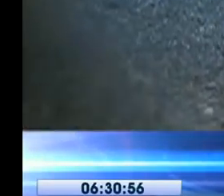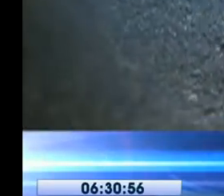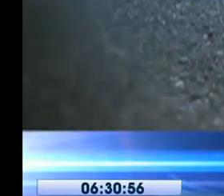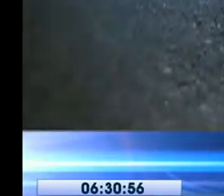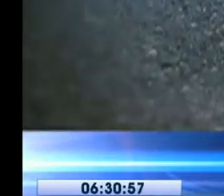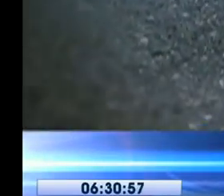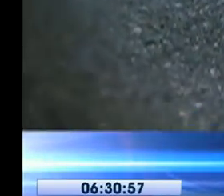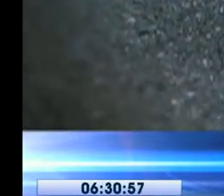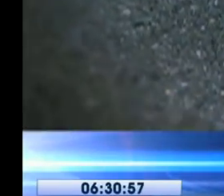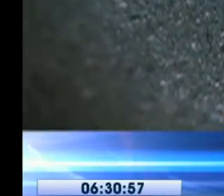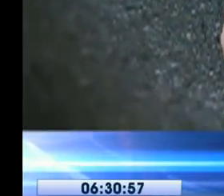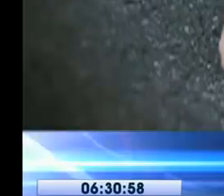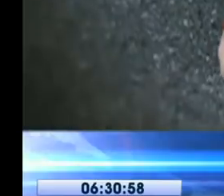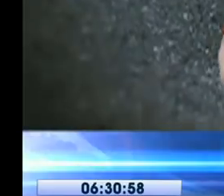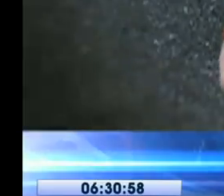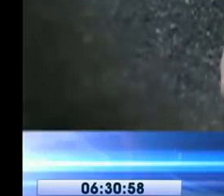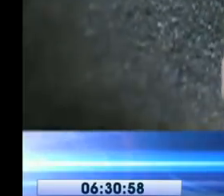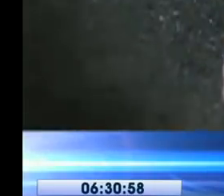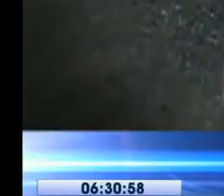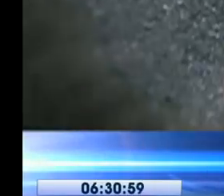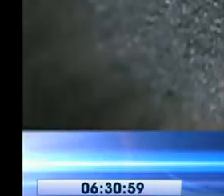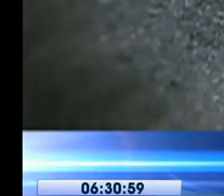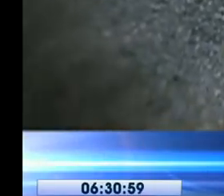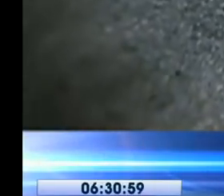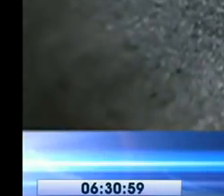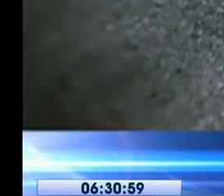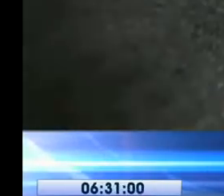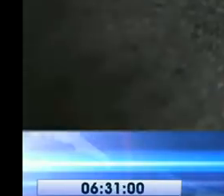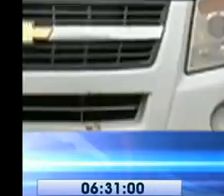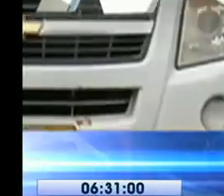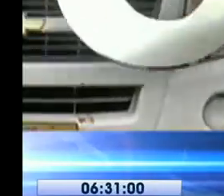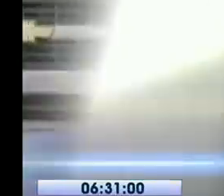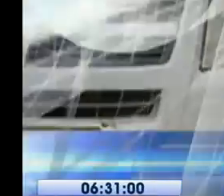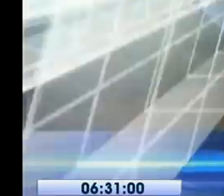fuerte golpe en la cabeza provocó su deceso.